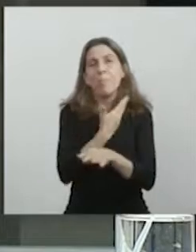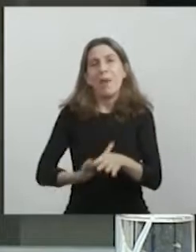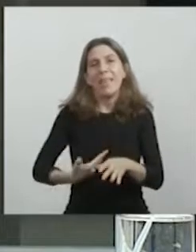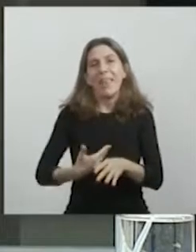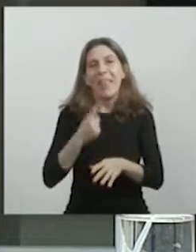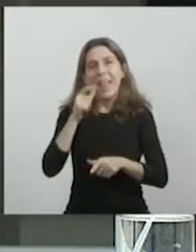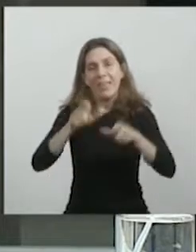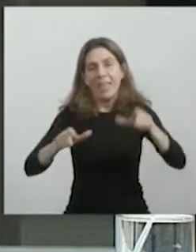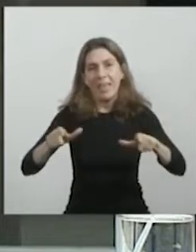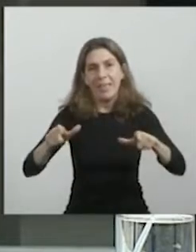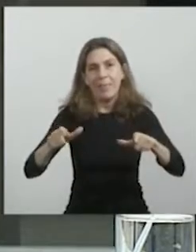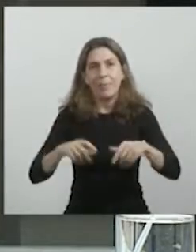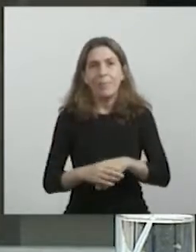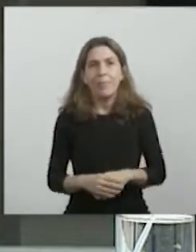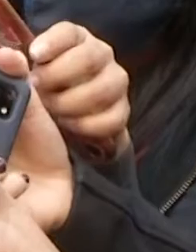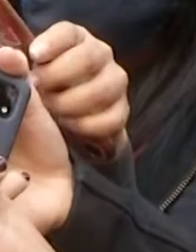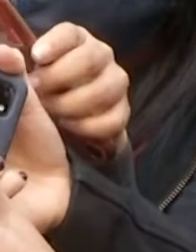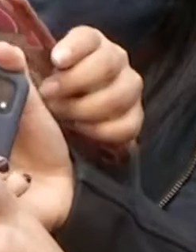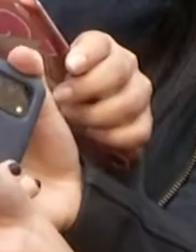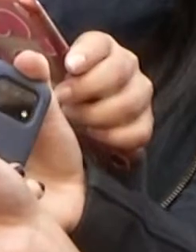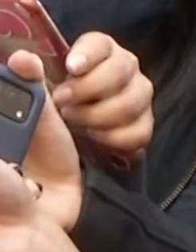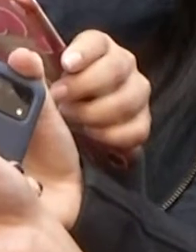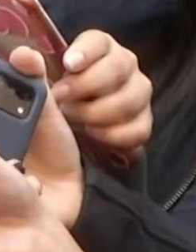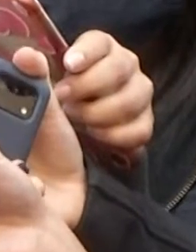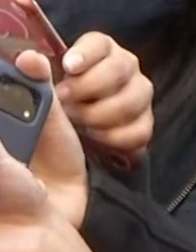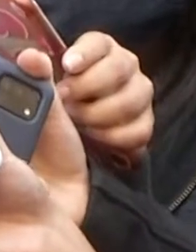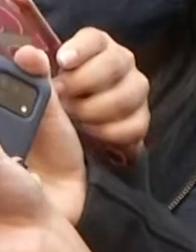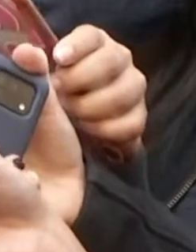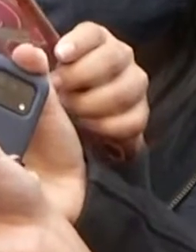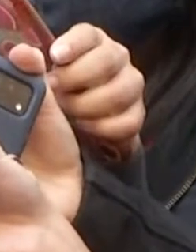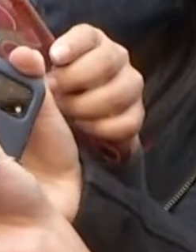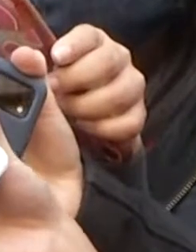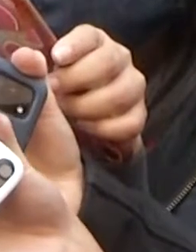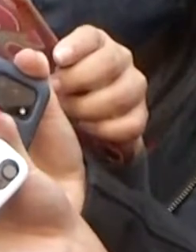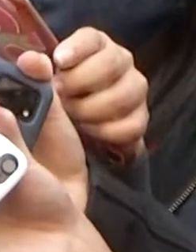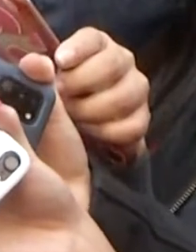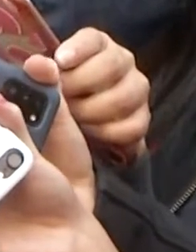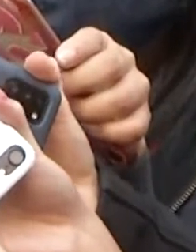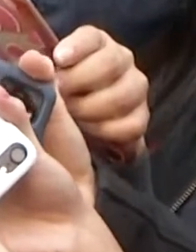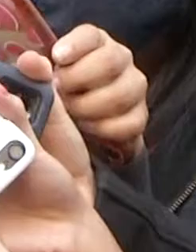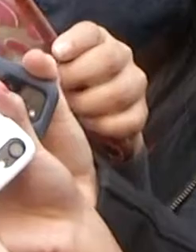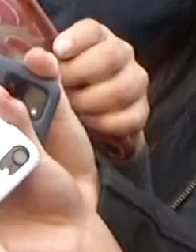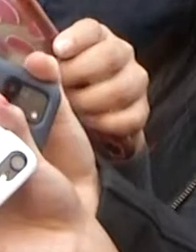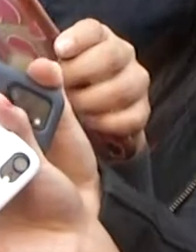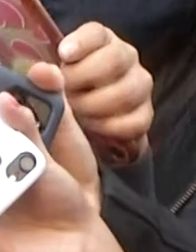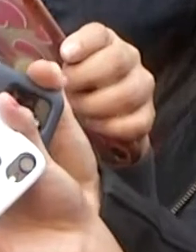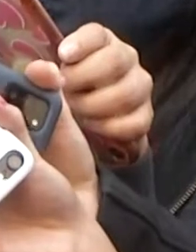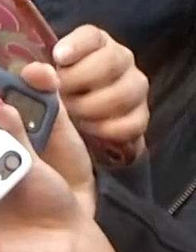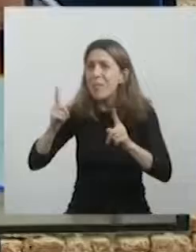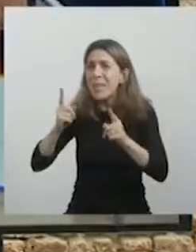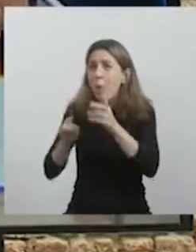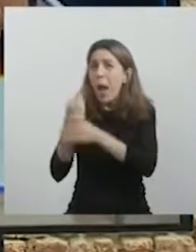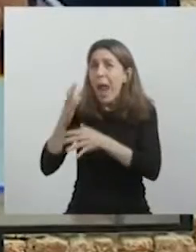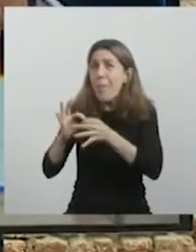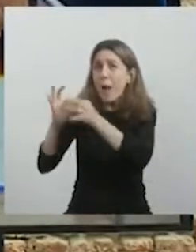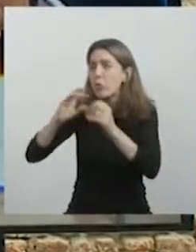en su legítimo derecho y su soberanía decir, a mí no me convence. Lo que no podemos pensar es que porque a un país no le